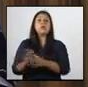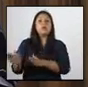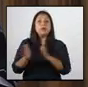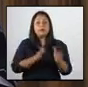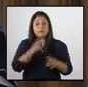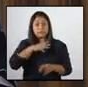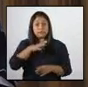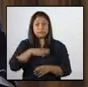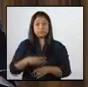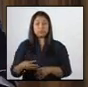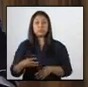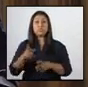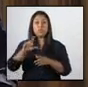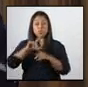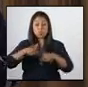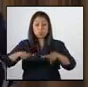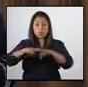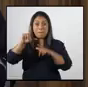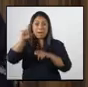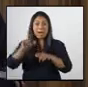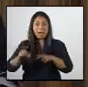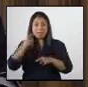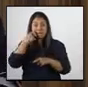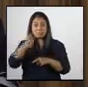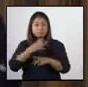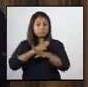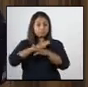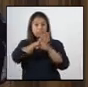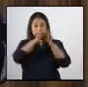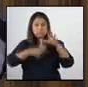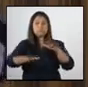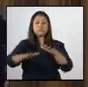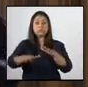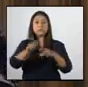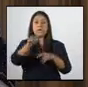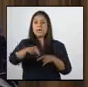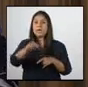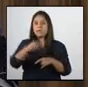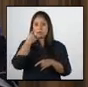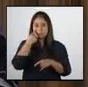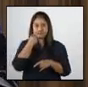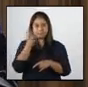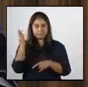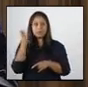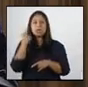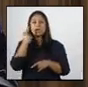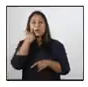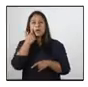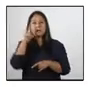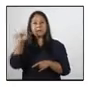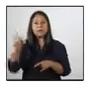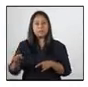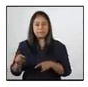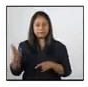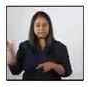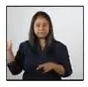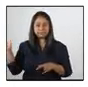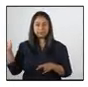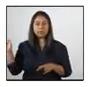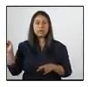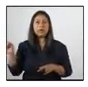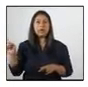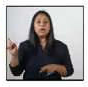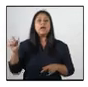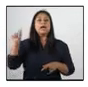probables inundaciones y deslaves y nos estamos preparando aquí podrán ustedes observar el mapa toda la parte